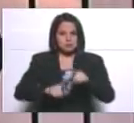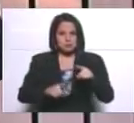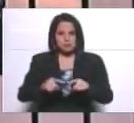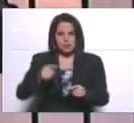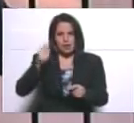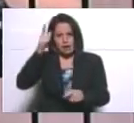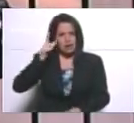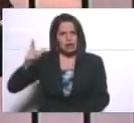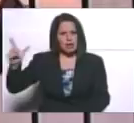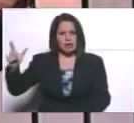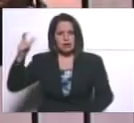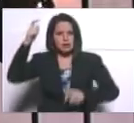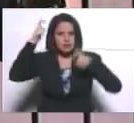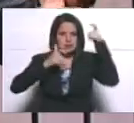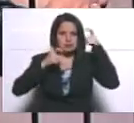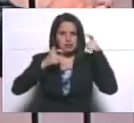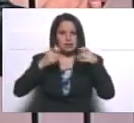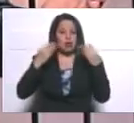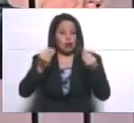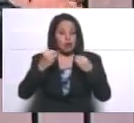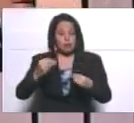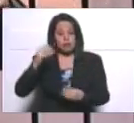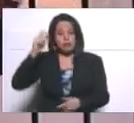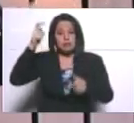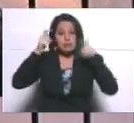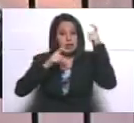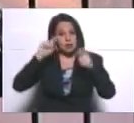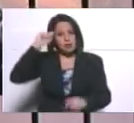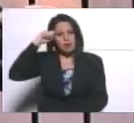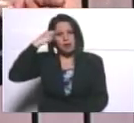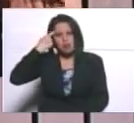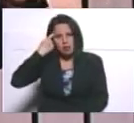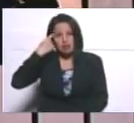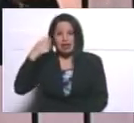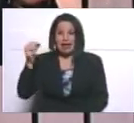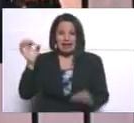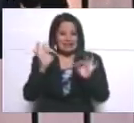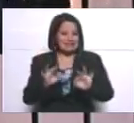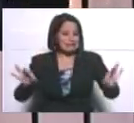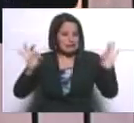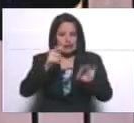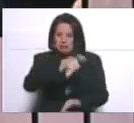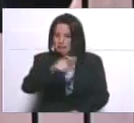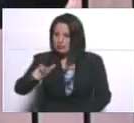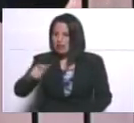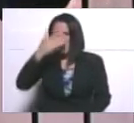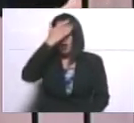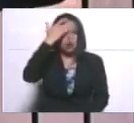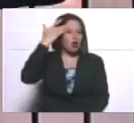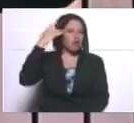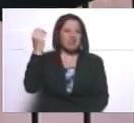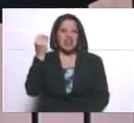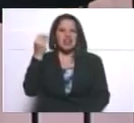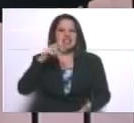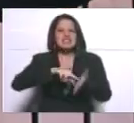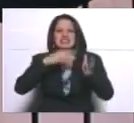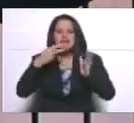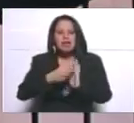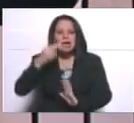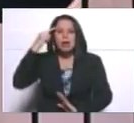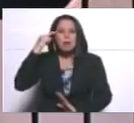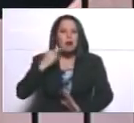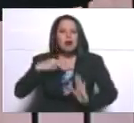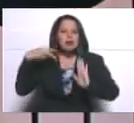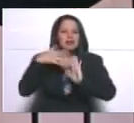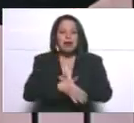Chávez, el propio Chávez nos está recordando, que a nadie se le olvide, que es el legado de Bolívar. Así